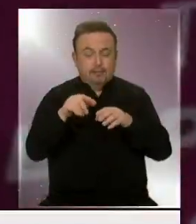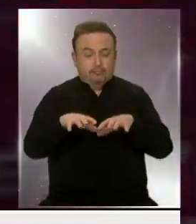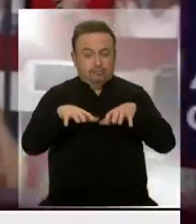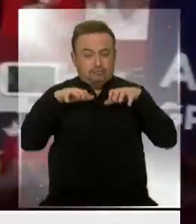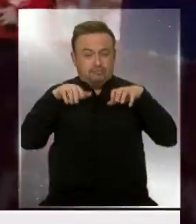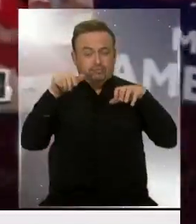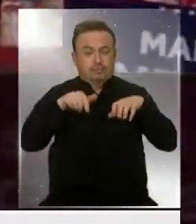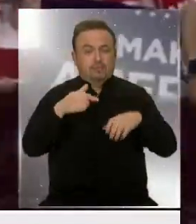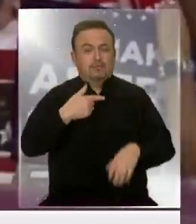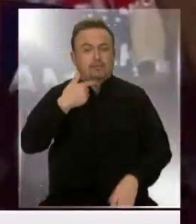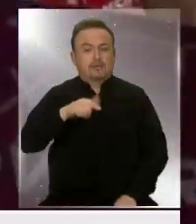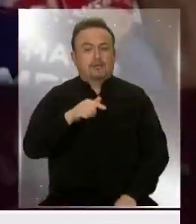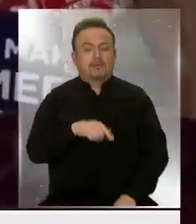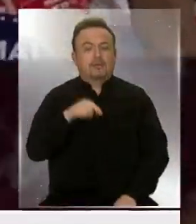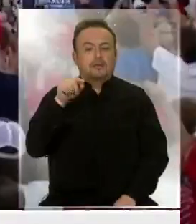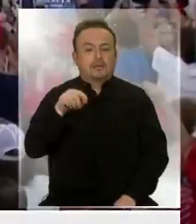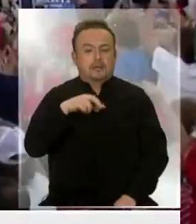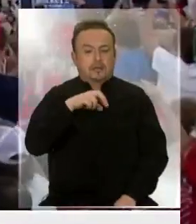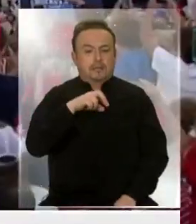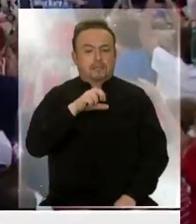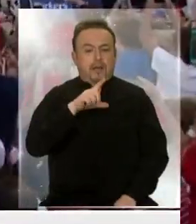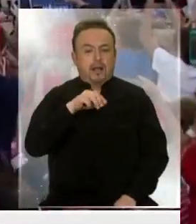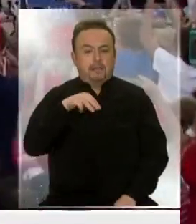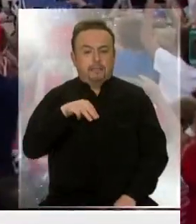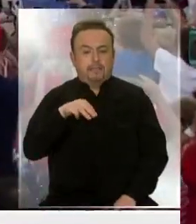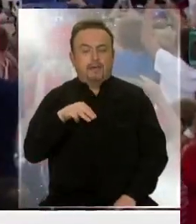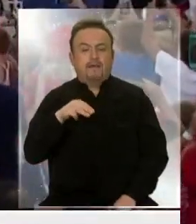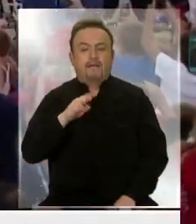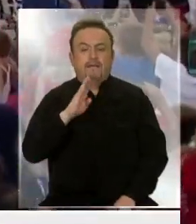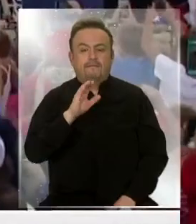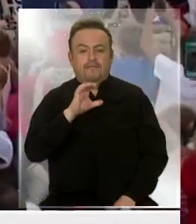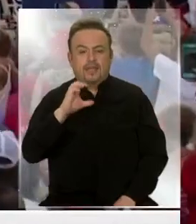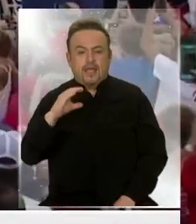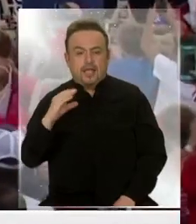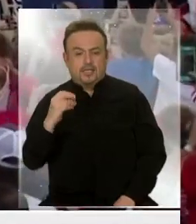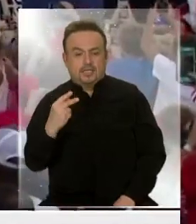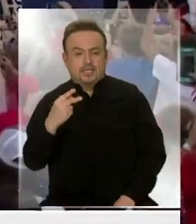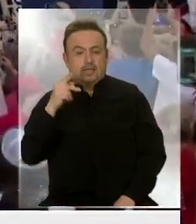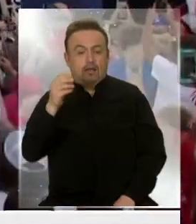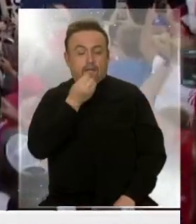realizó ayer en Palm Beach, en el estado de Florida. Allí anunció